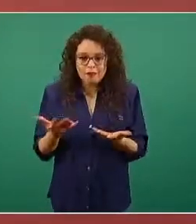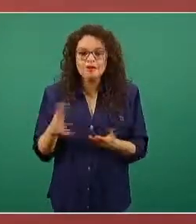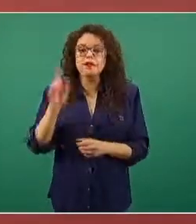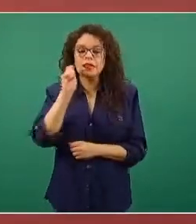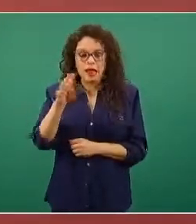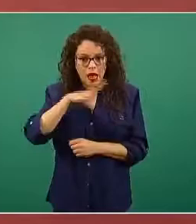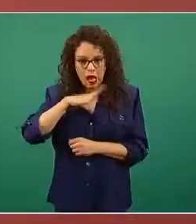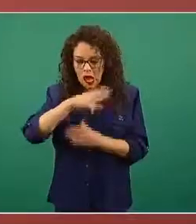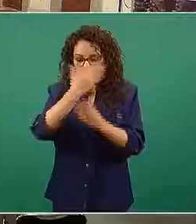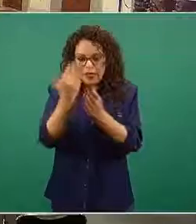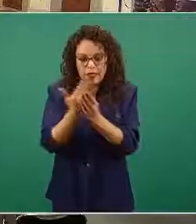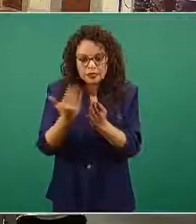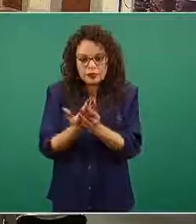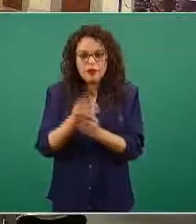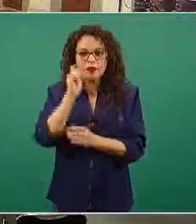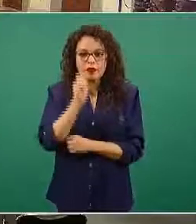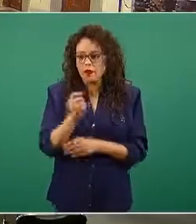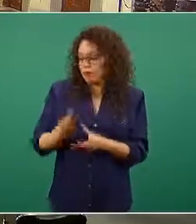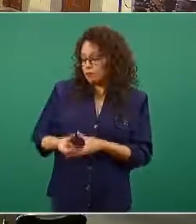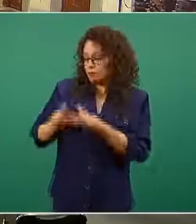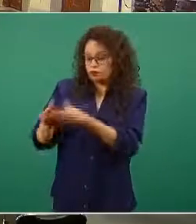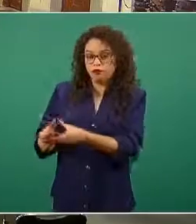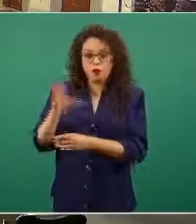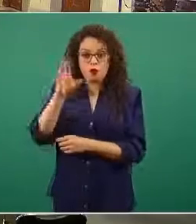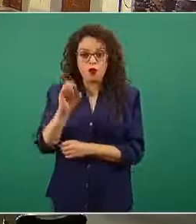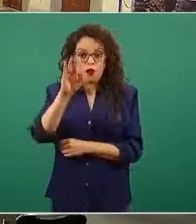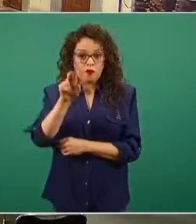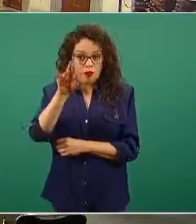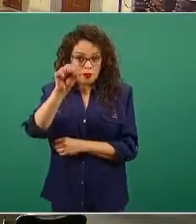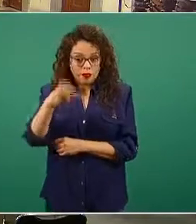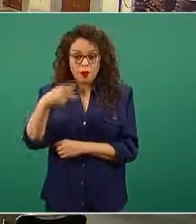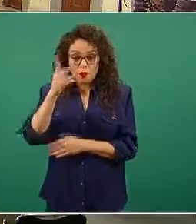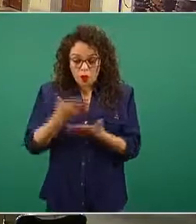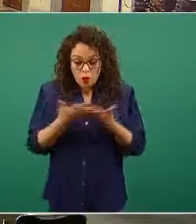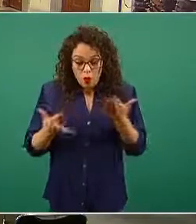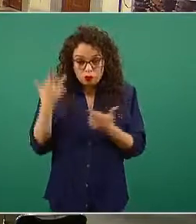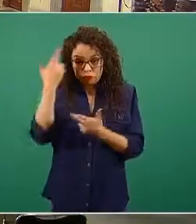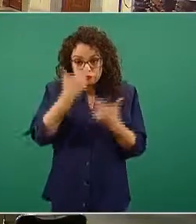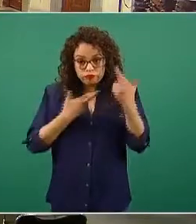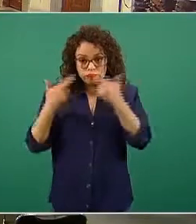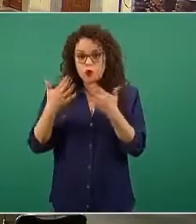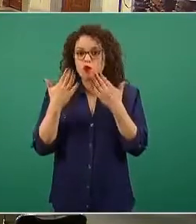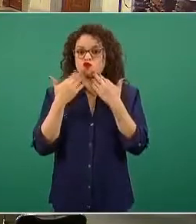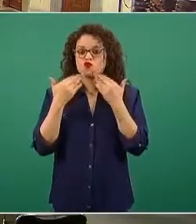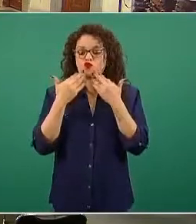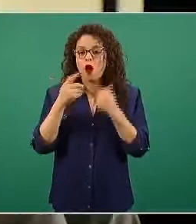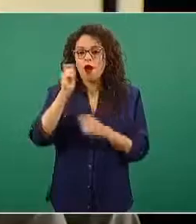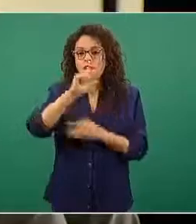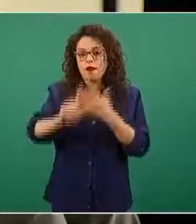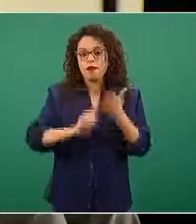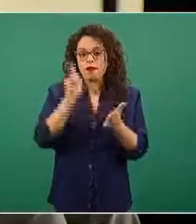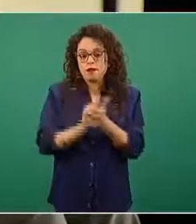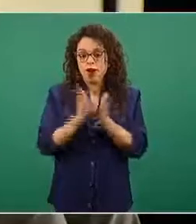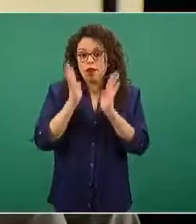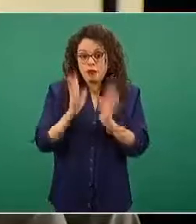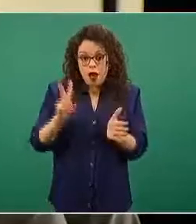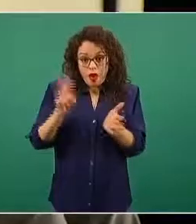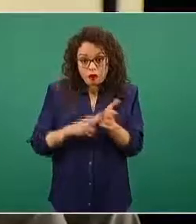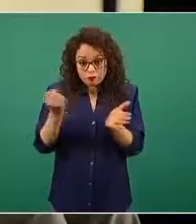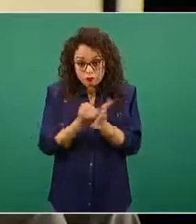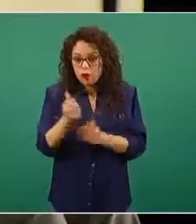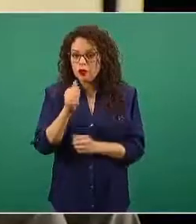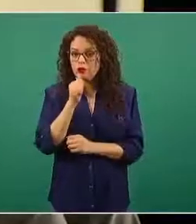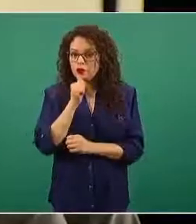en conocimiento de COFEPRIS, aun cuando la revisión hasta ahora no tenga validez legal alguna. Y hemos estado